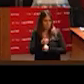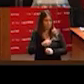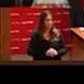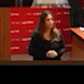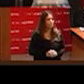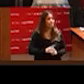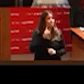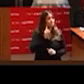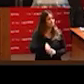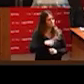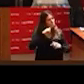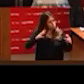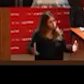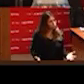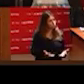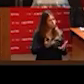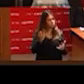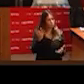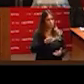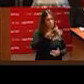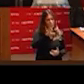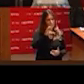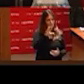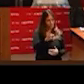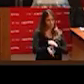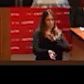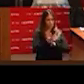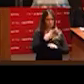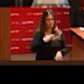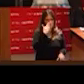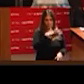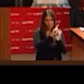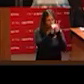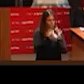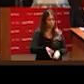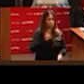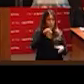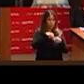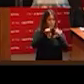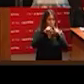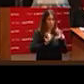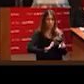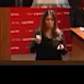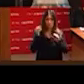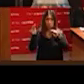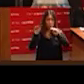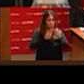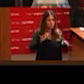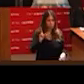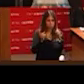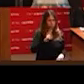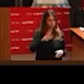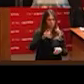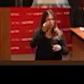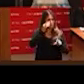así Cómo impulsar la rsc generando un cambio de actitud no solo en las empresas sino que ese cambio de actitud se